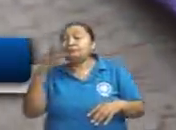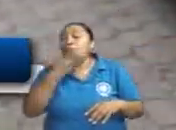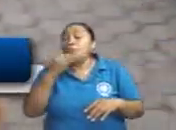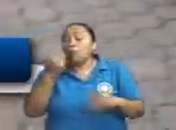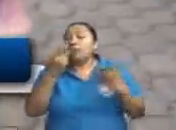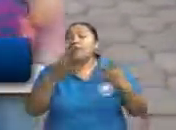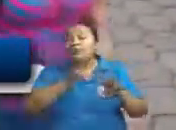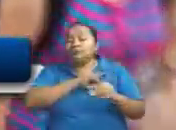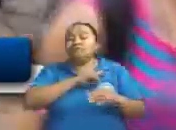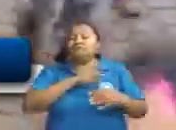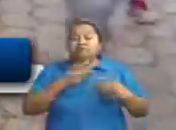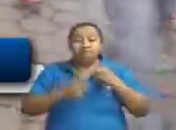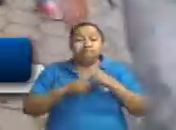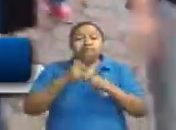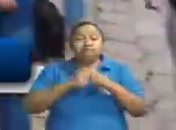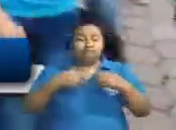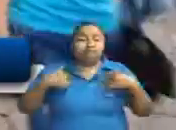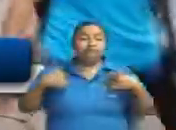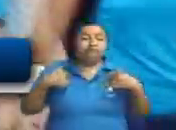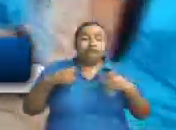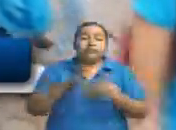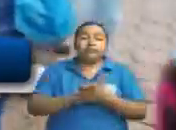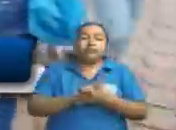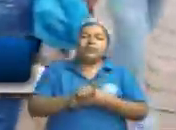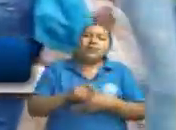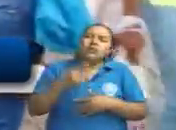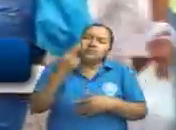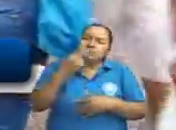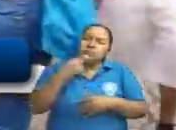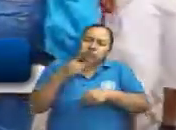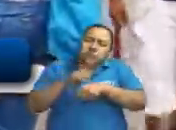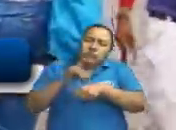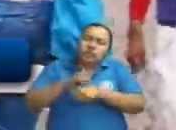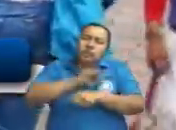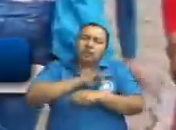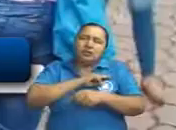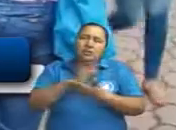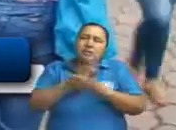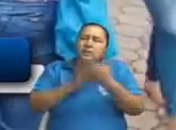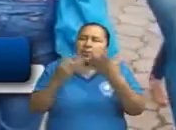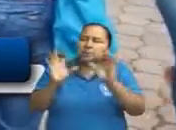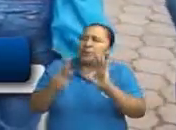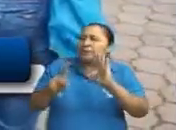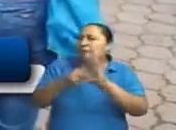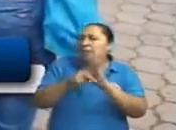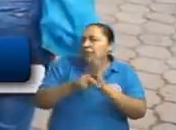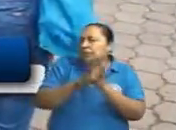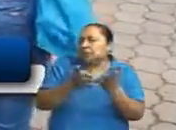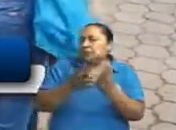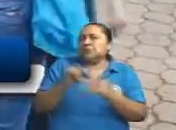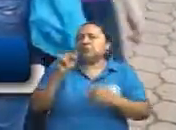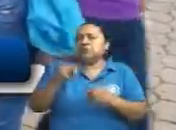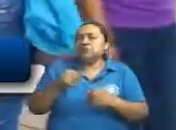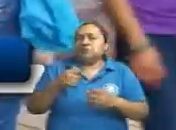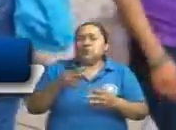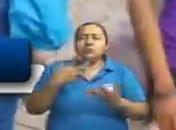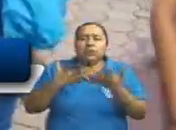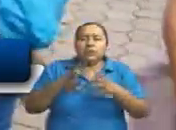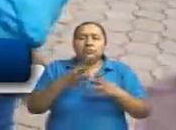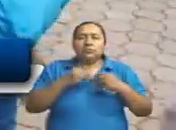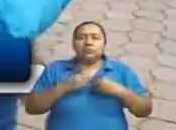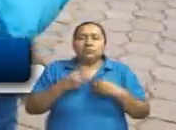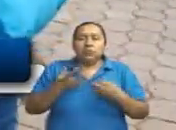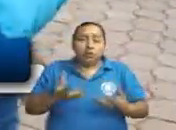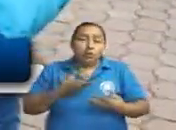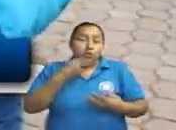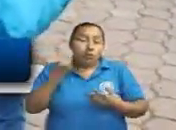temprana también. Ahora, hay factores de riesgo, doctor, que inciden en que aparezca el cáncer de mama. Es correcto. Tanto en jóvenes,